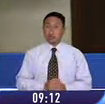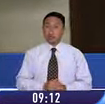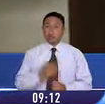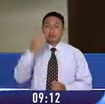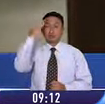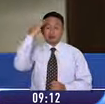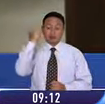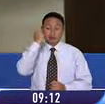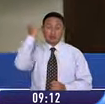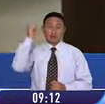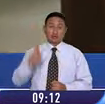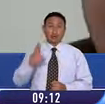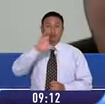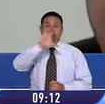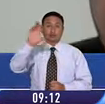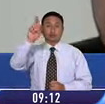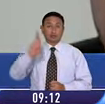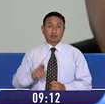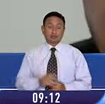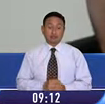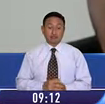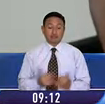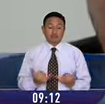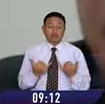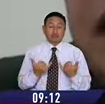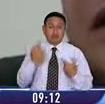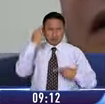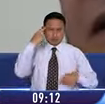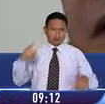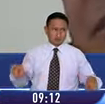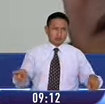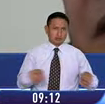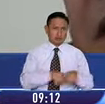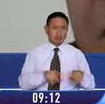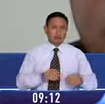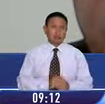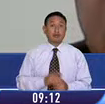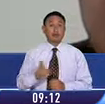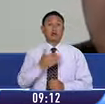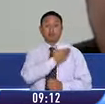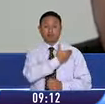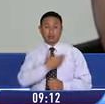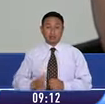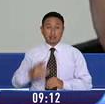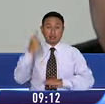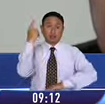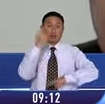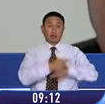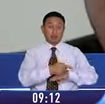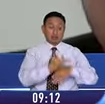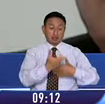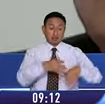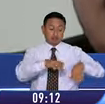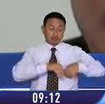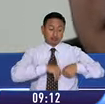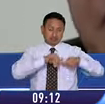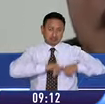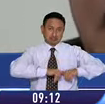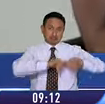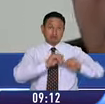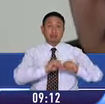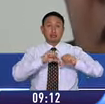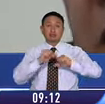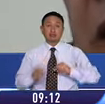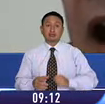del Sur y Costa Rica. Ahora con esto hay que ver que si el presidente por decreto los asume y la